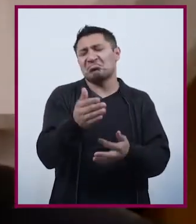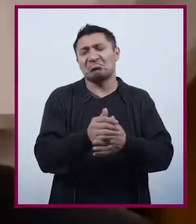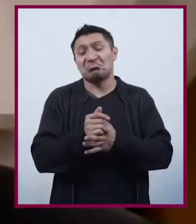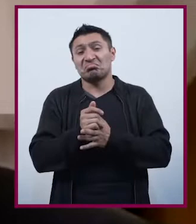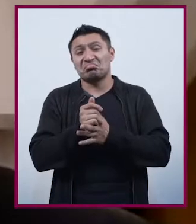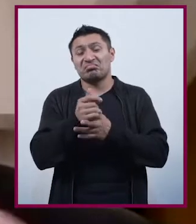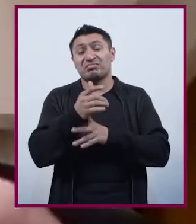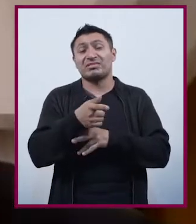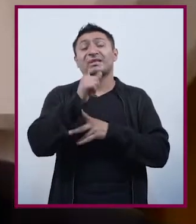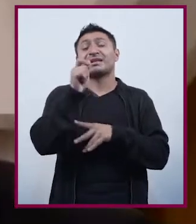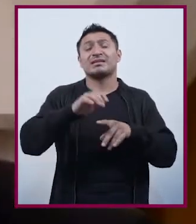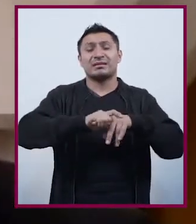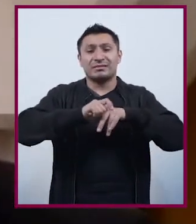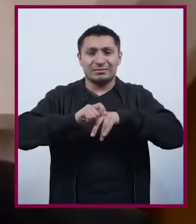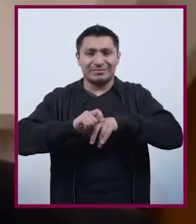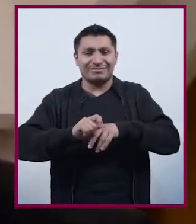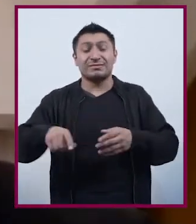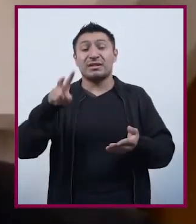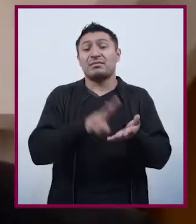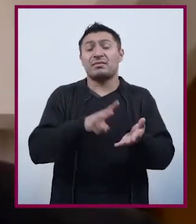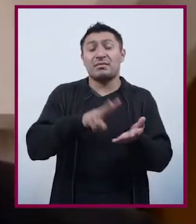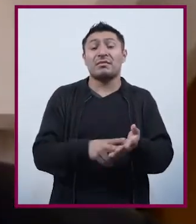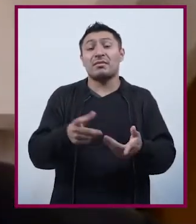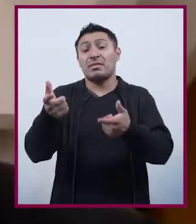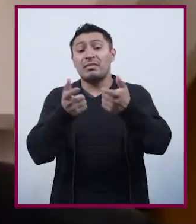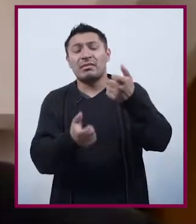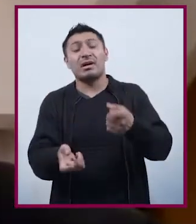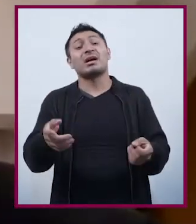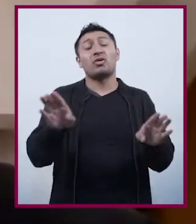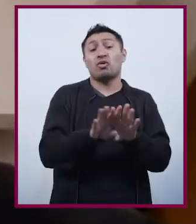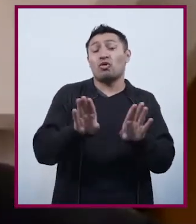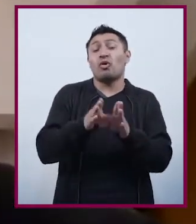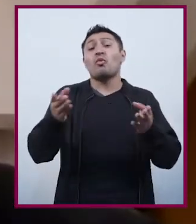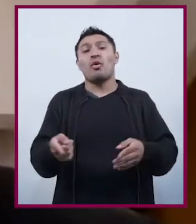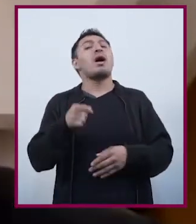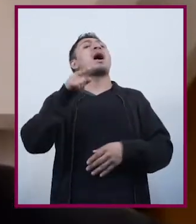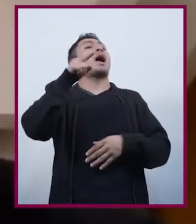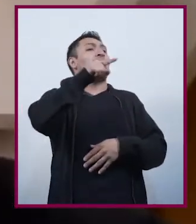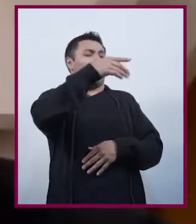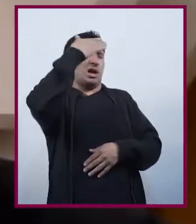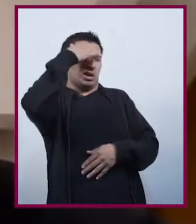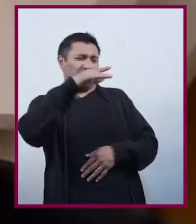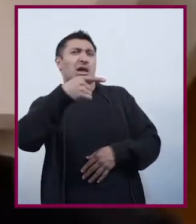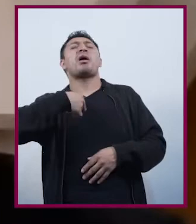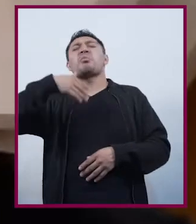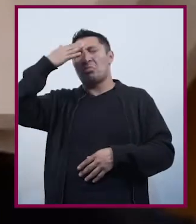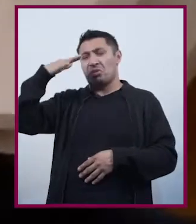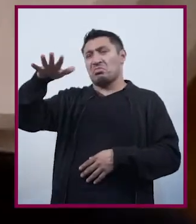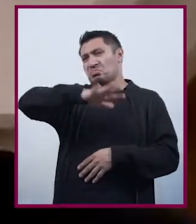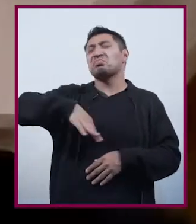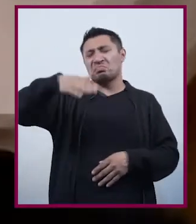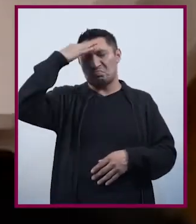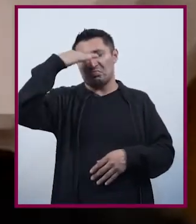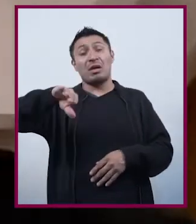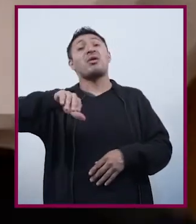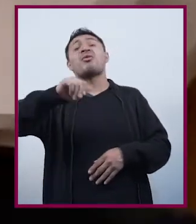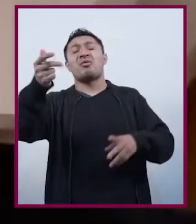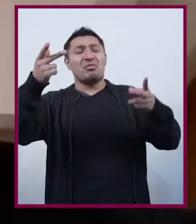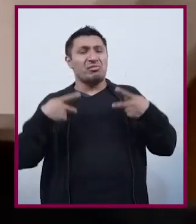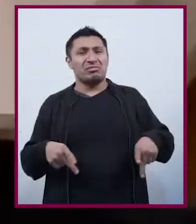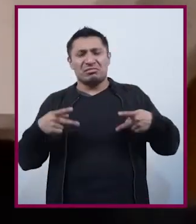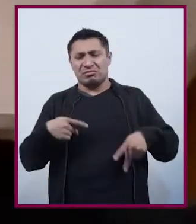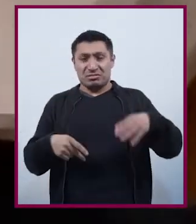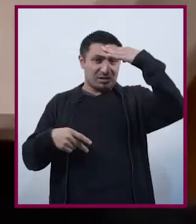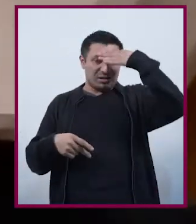Es decir, lo que le da valor a nuestro dinero, a nuestras monedas, es el saber que otras